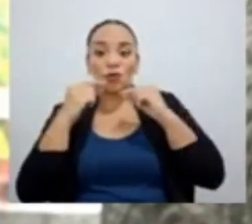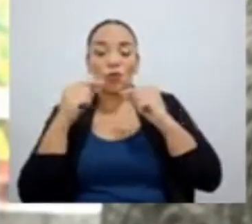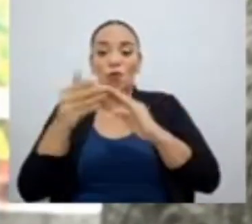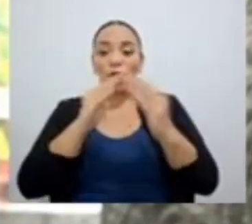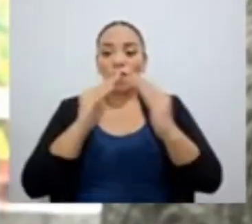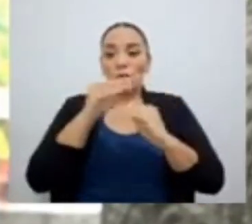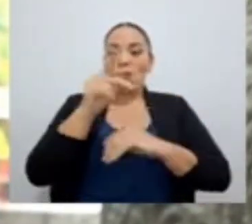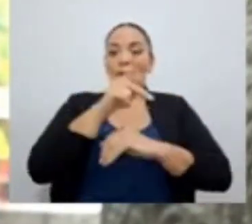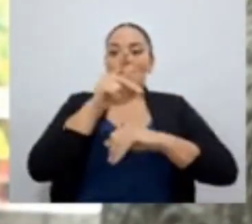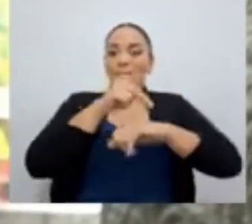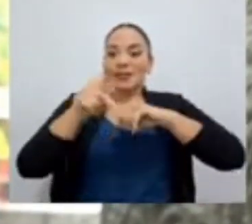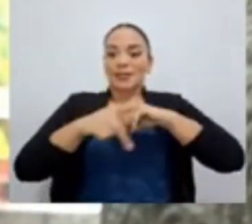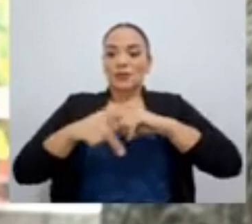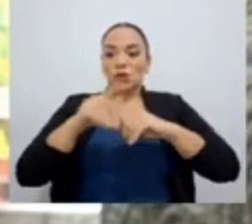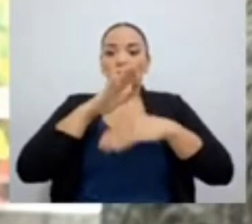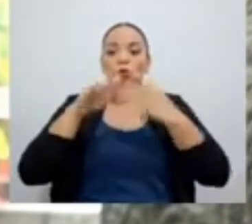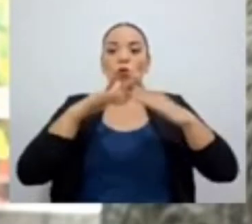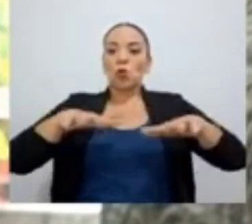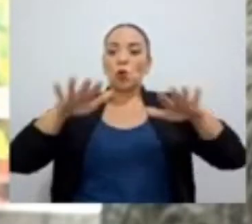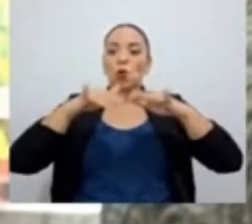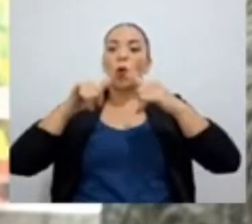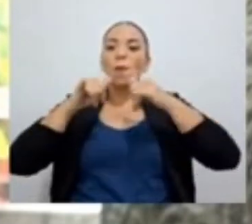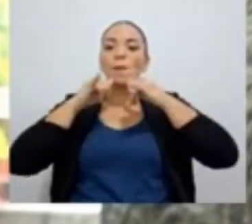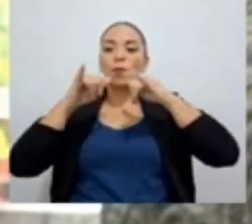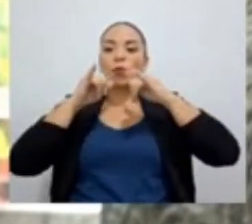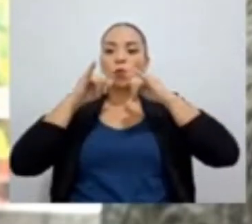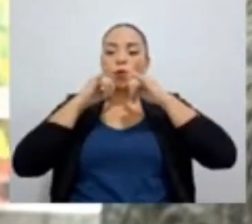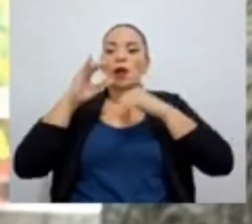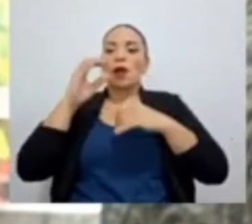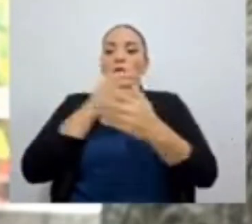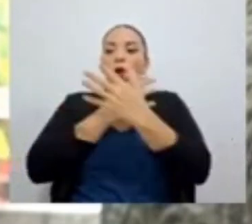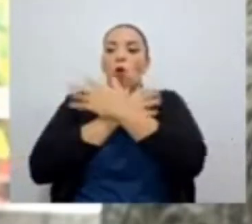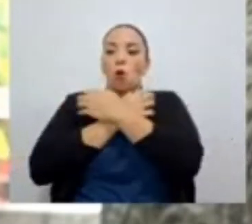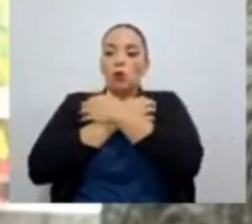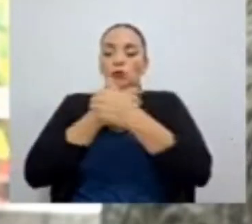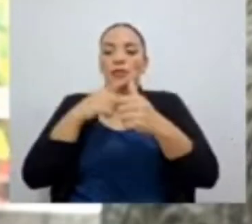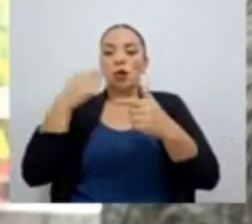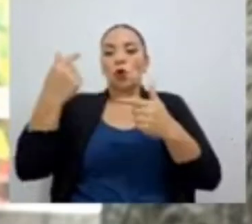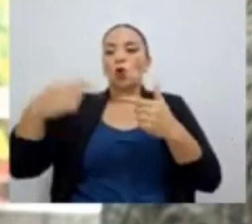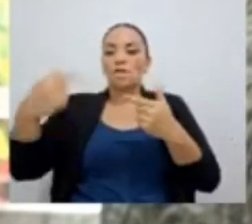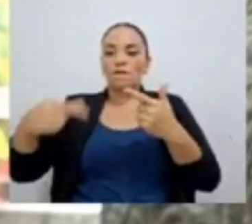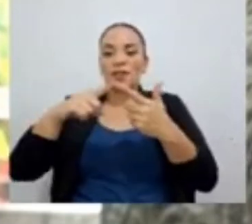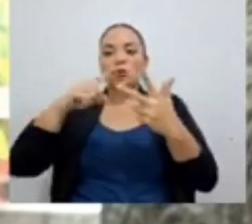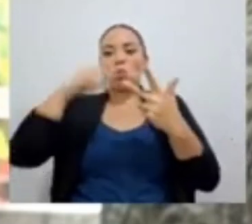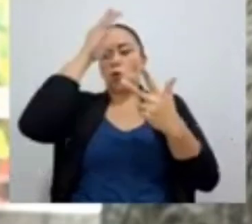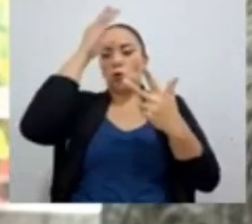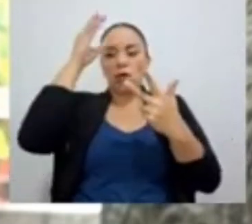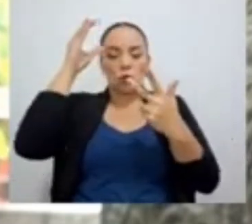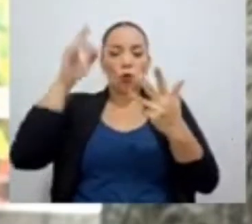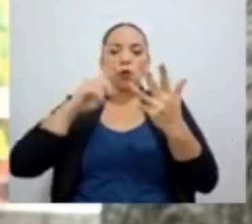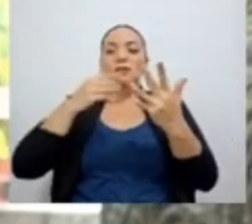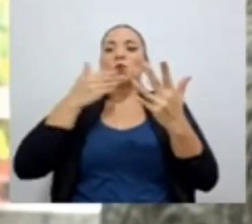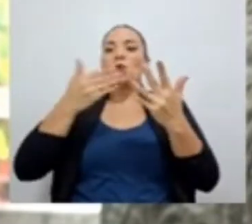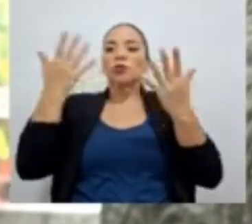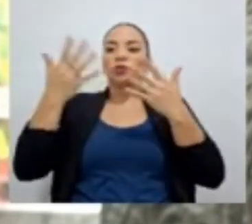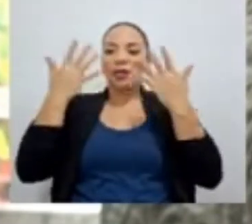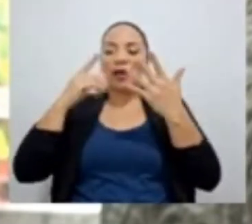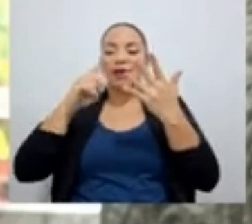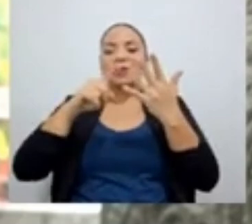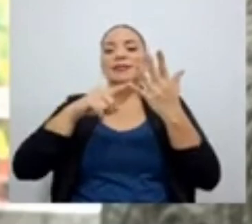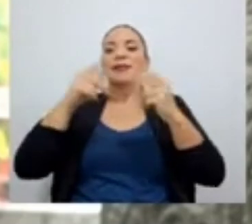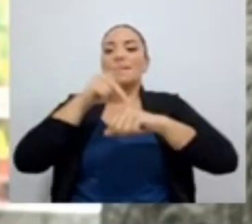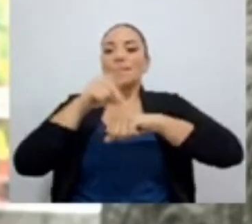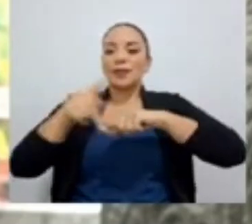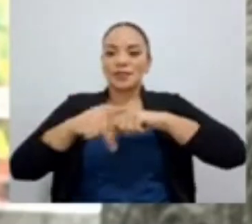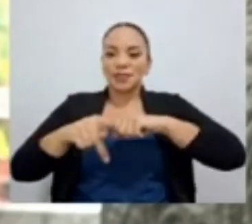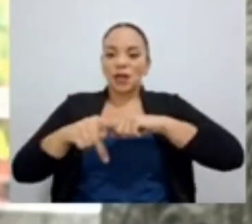de toda la zona Brunca, donde está Osa, Golfito, Corredores, Buenos Aires, Pérez Celedón,